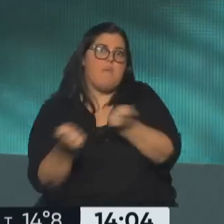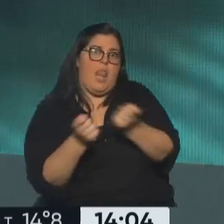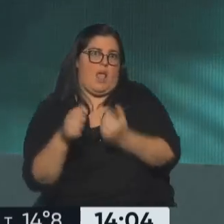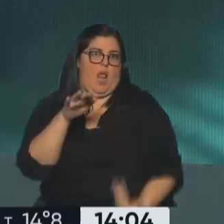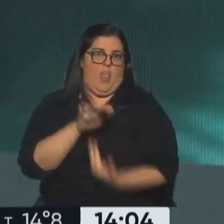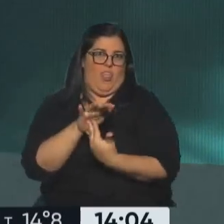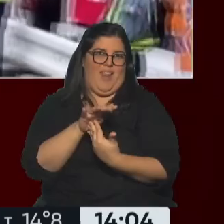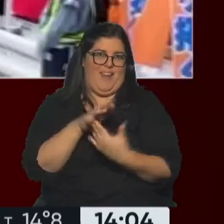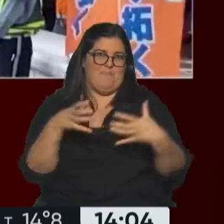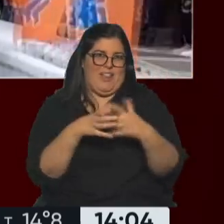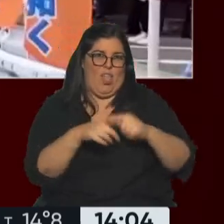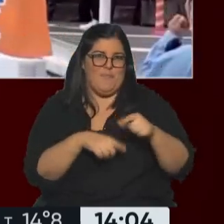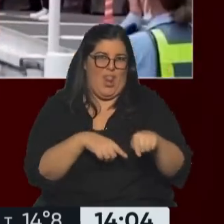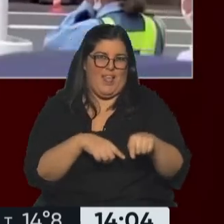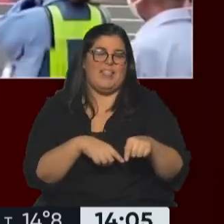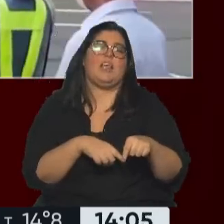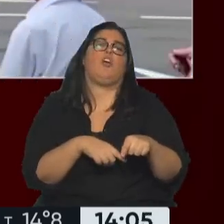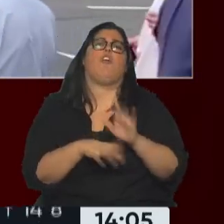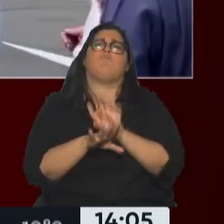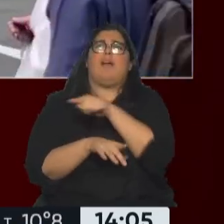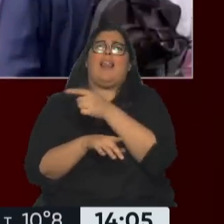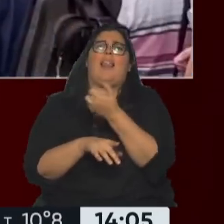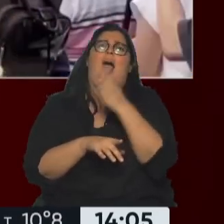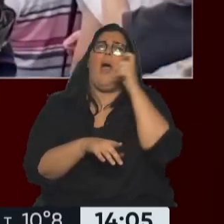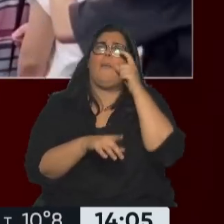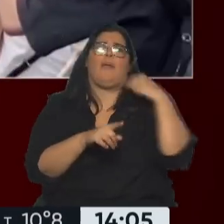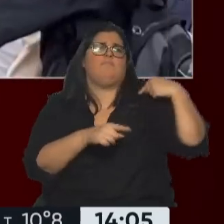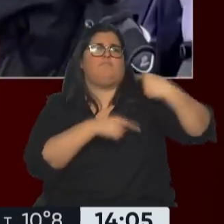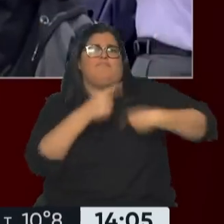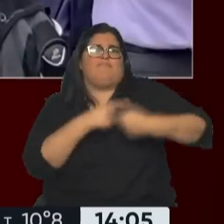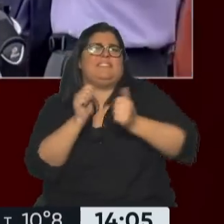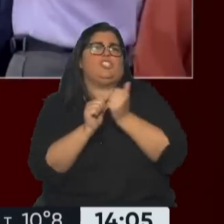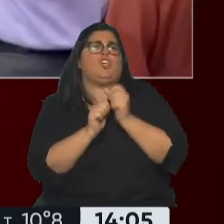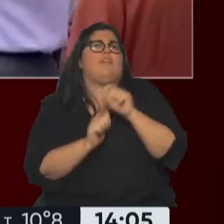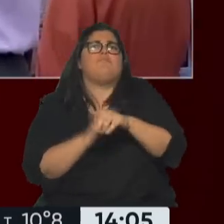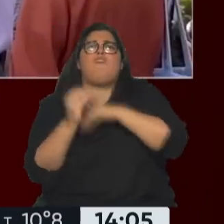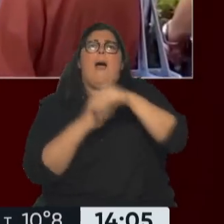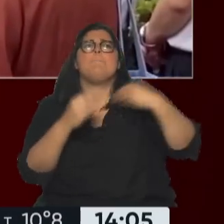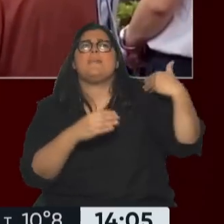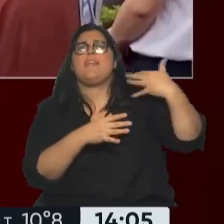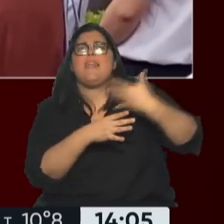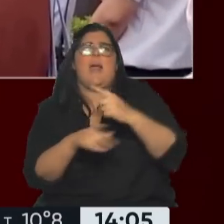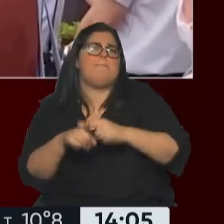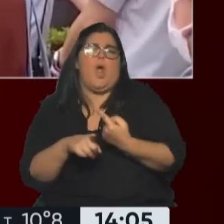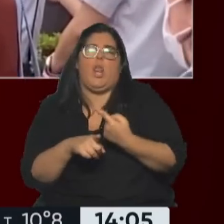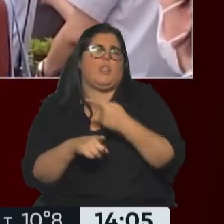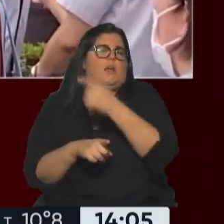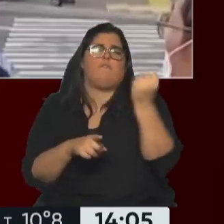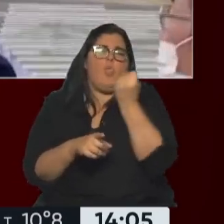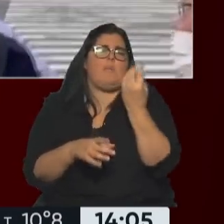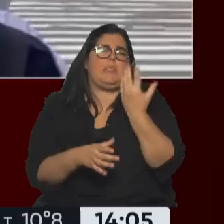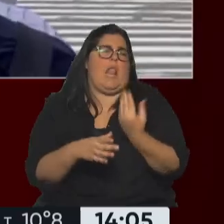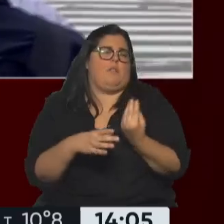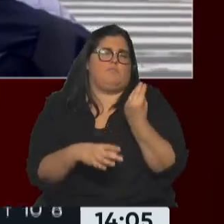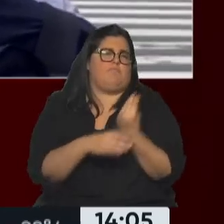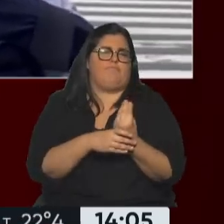liderazgo. Abe viene de una familia de políticos japoneses histórica y tenía un peso fundamental al interior de ese partido, así que